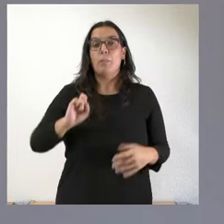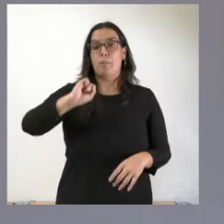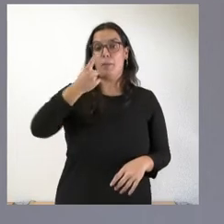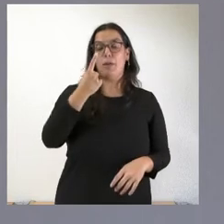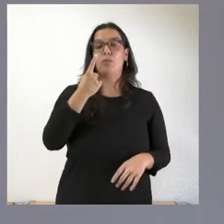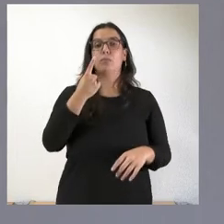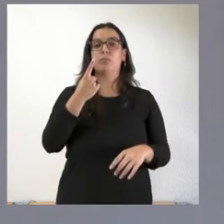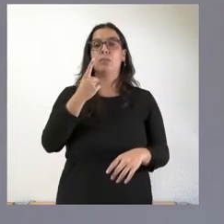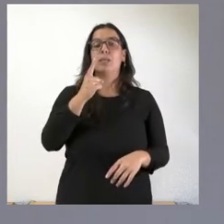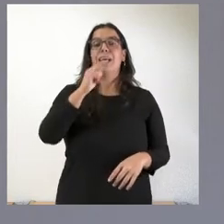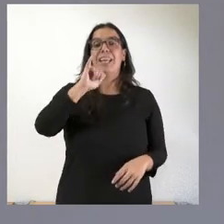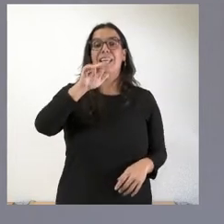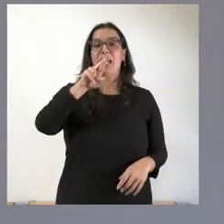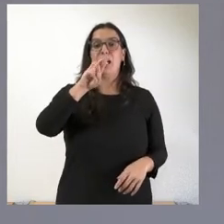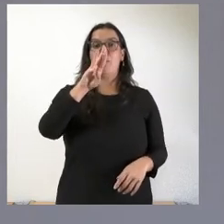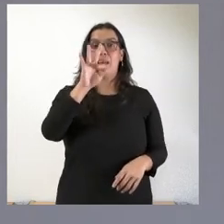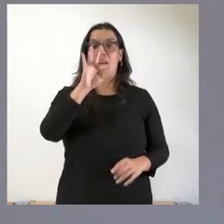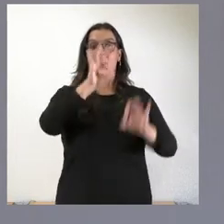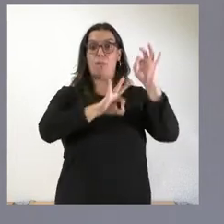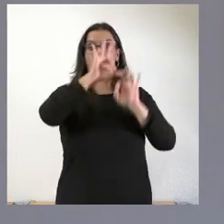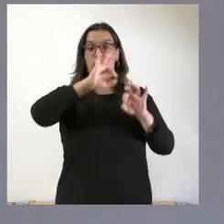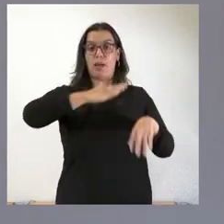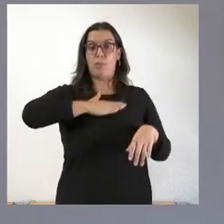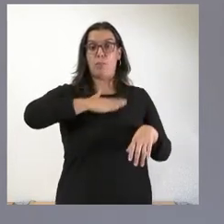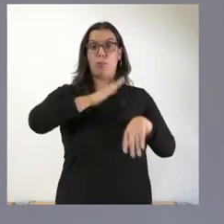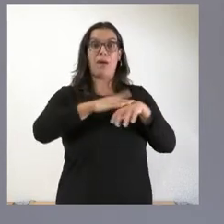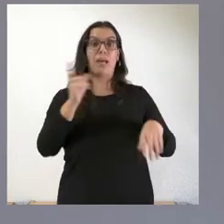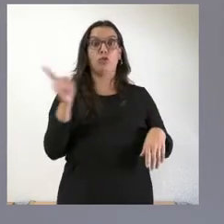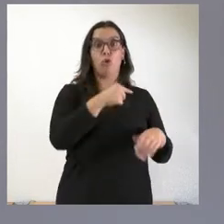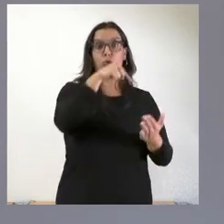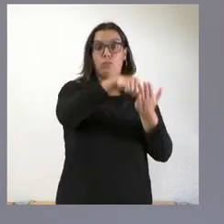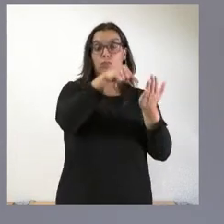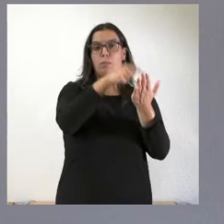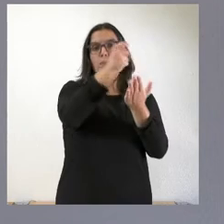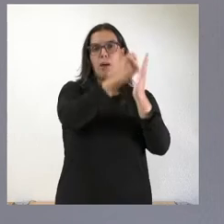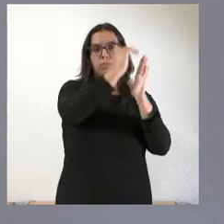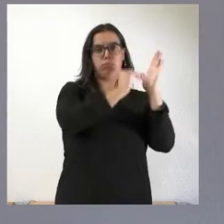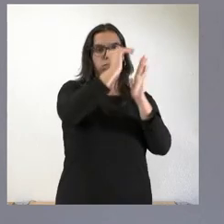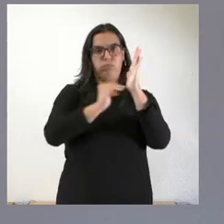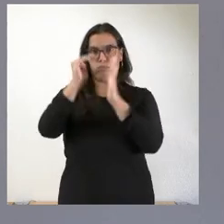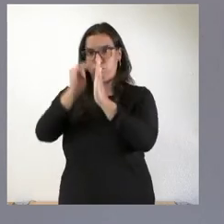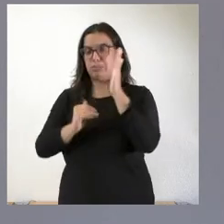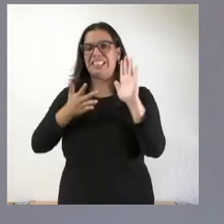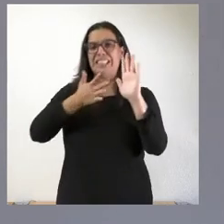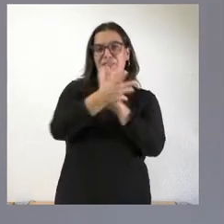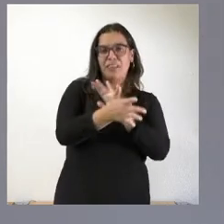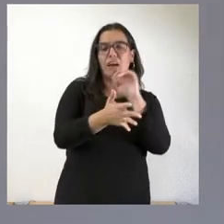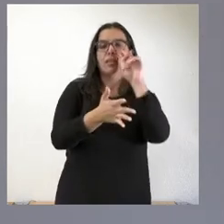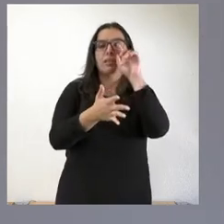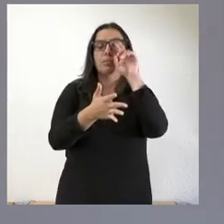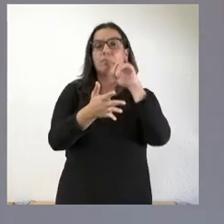del impuesto sobre la renta de las personas físicas para todos los contribuyentes de Castilla y León. Estamos hablando de